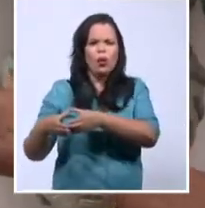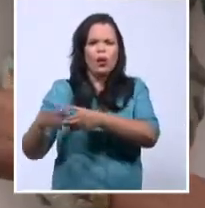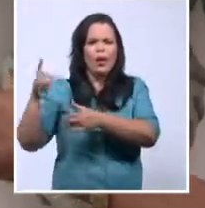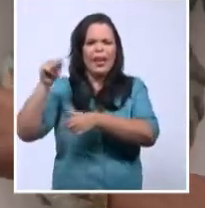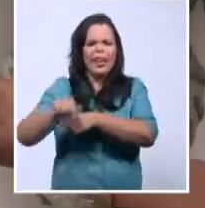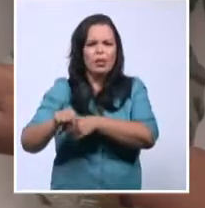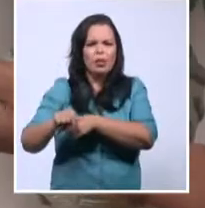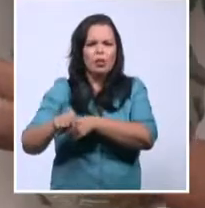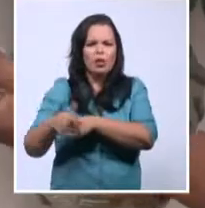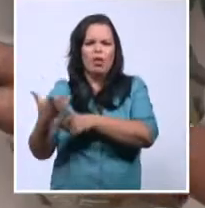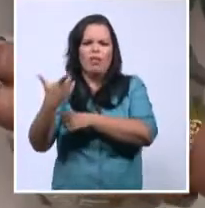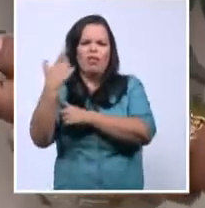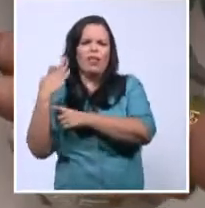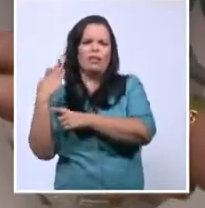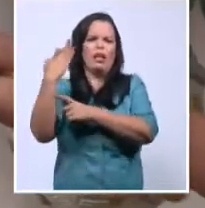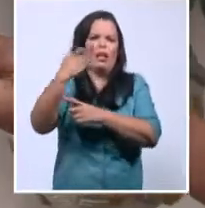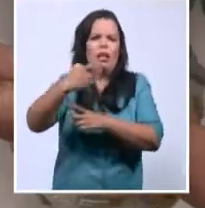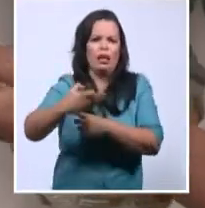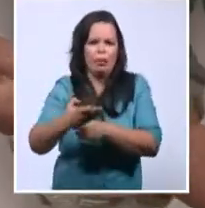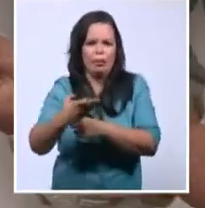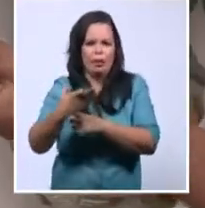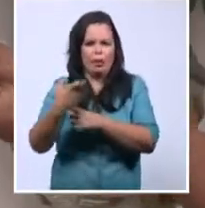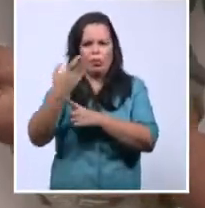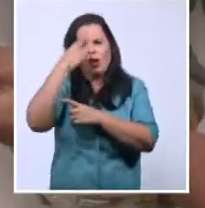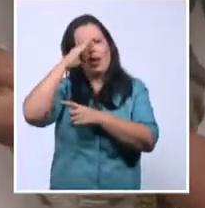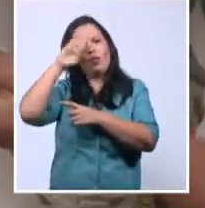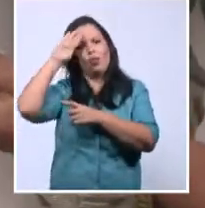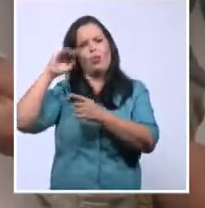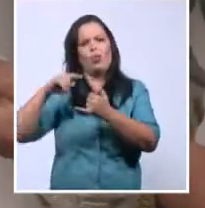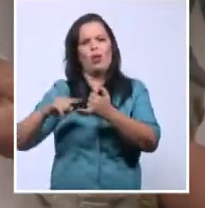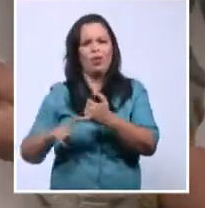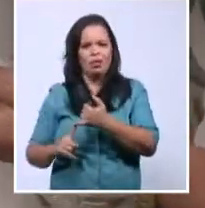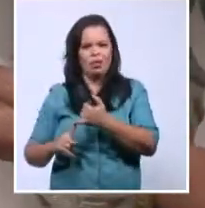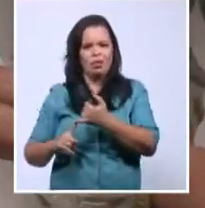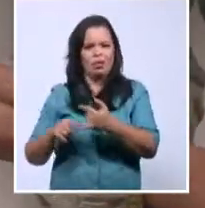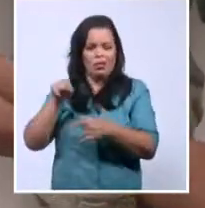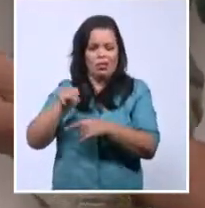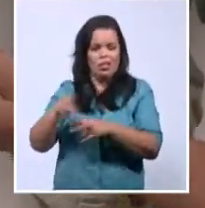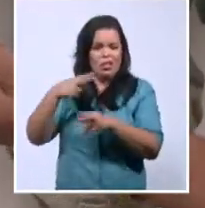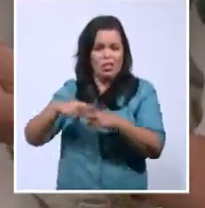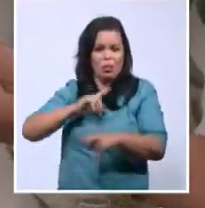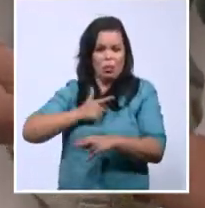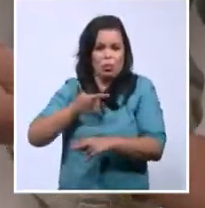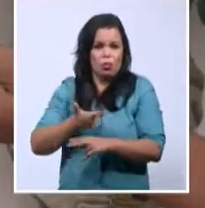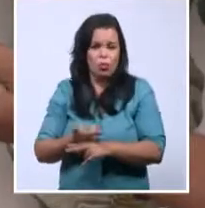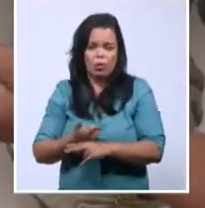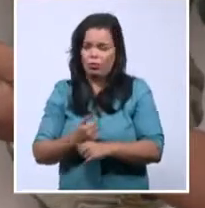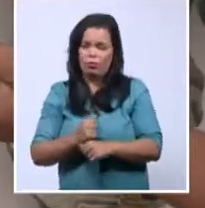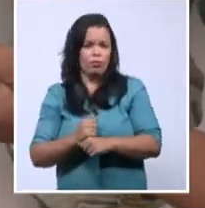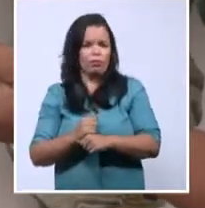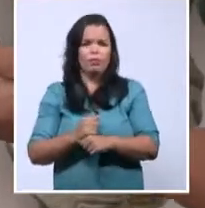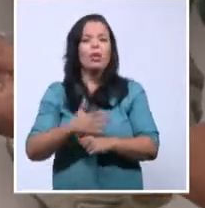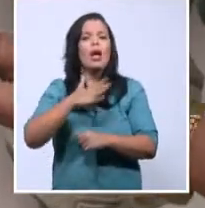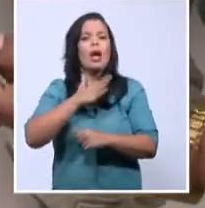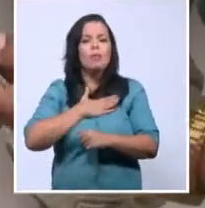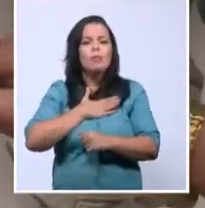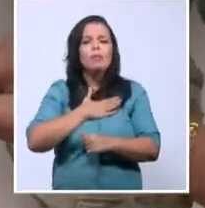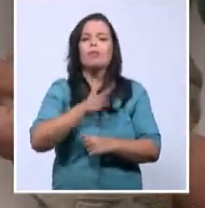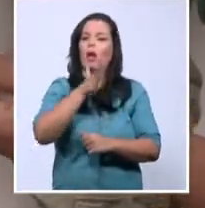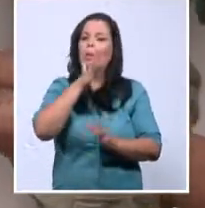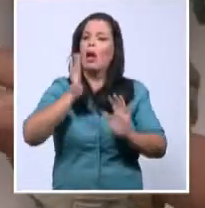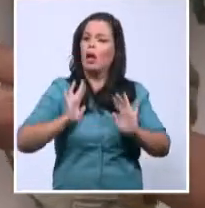símbolos patrios, y hay algunos que en realidad eso no es cultura. Yo creo que los verdaderos valores culturales,